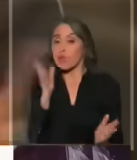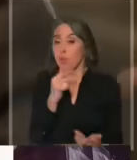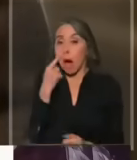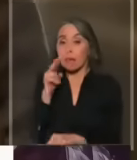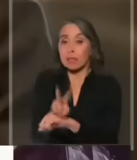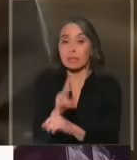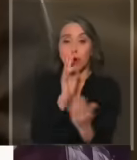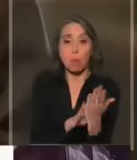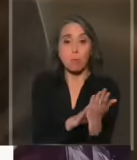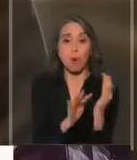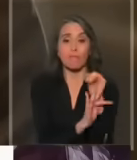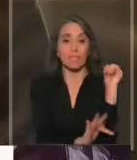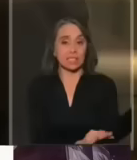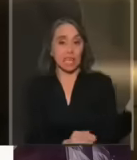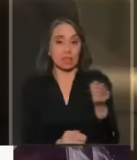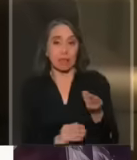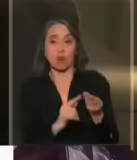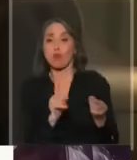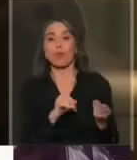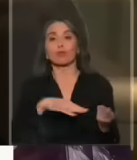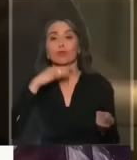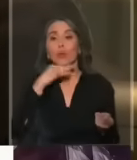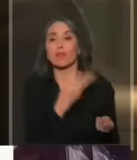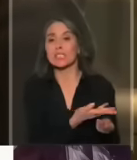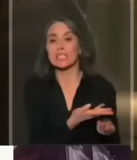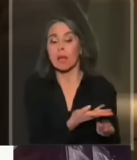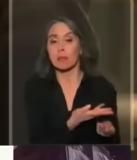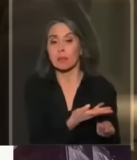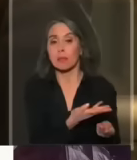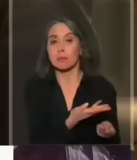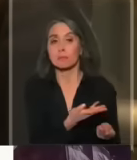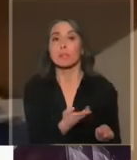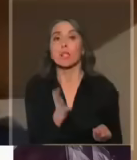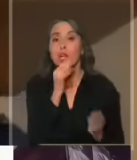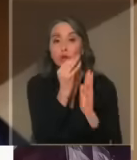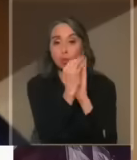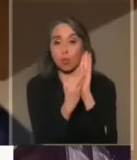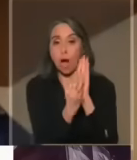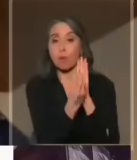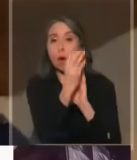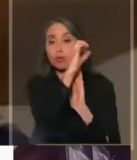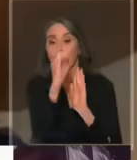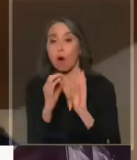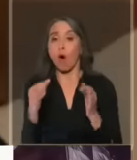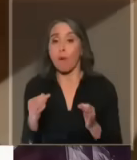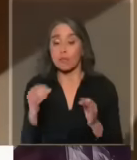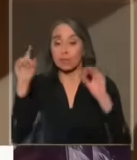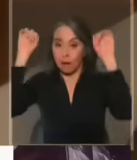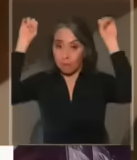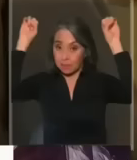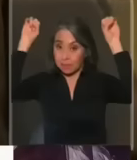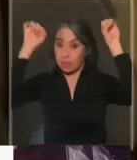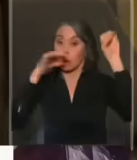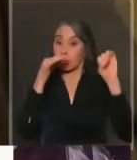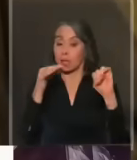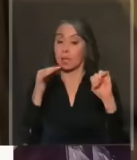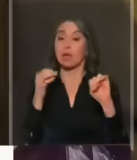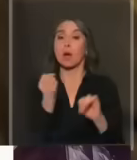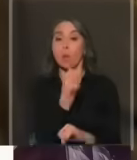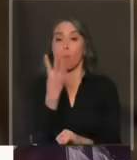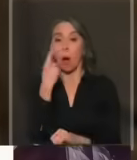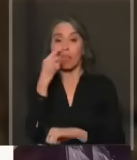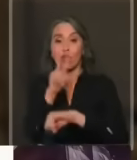la prueba que usted presentó no es suficiente. Si bien no hay cifras oficiales, desde el Ministerio Público estiman que la proporción de